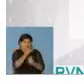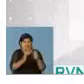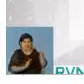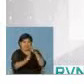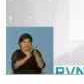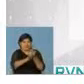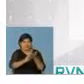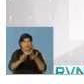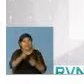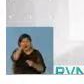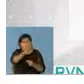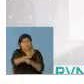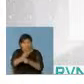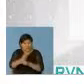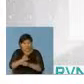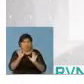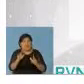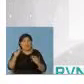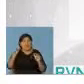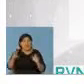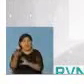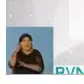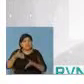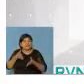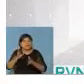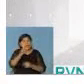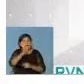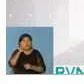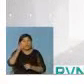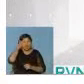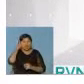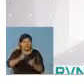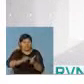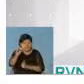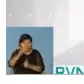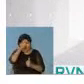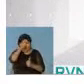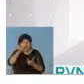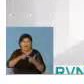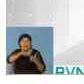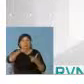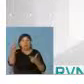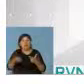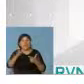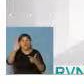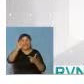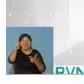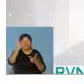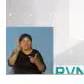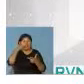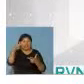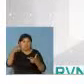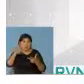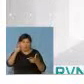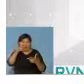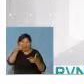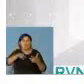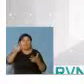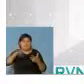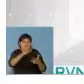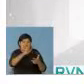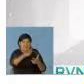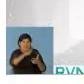Manuel Belgrano en el año 1980, luego se desempeñó como director de Seguridad. También fue jefe de la